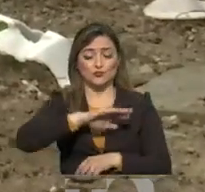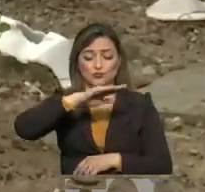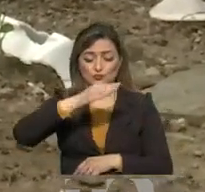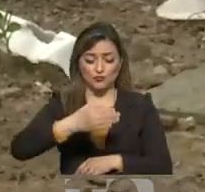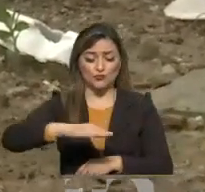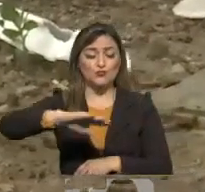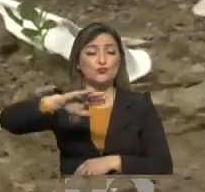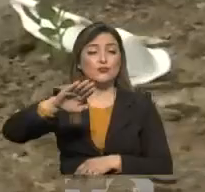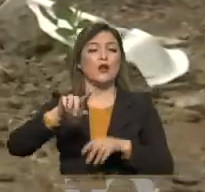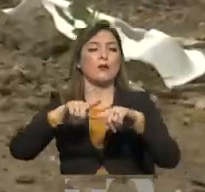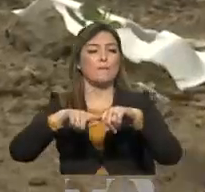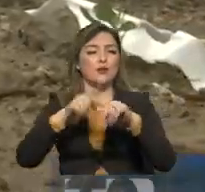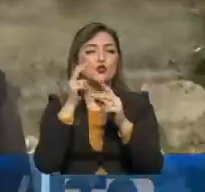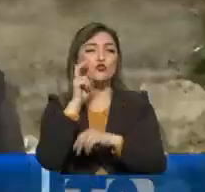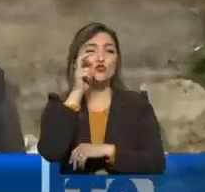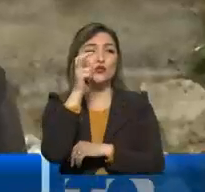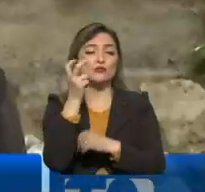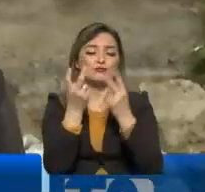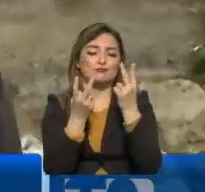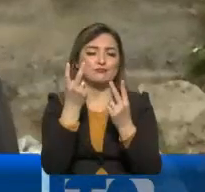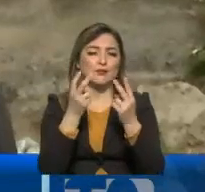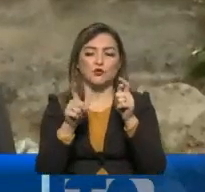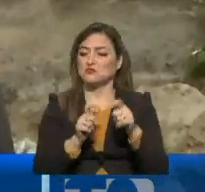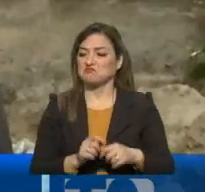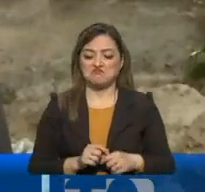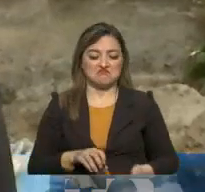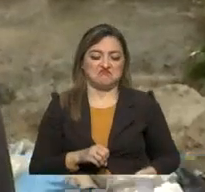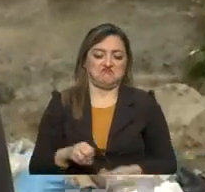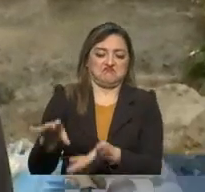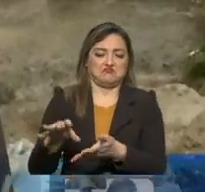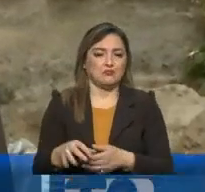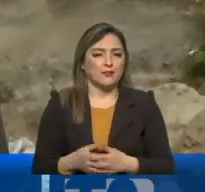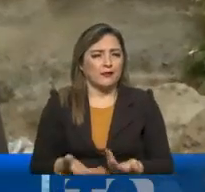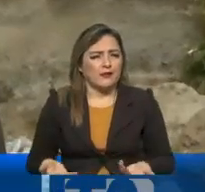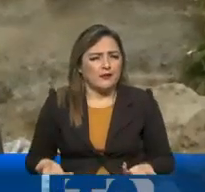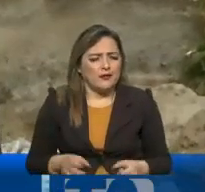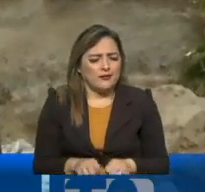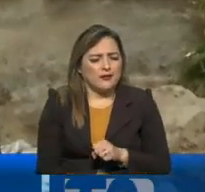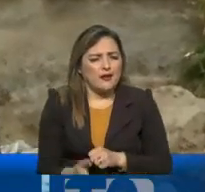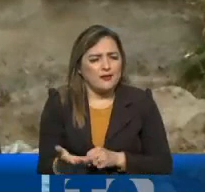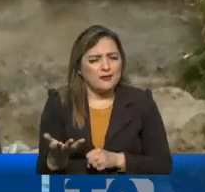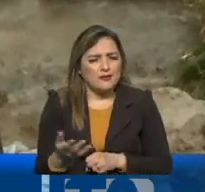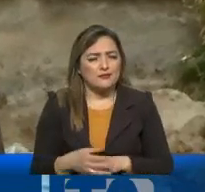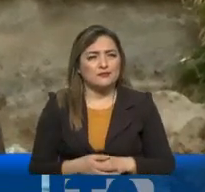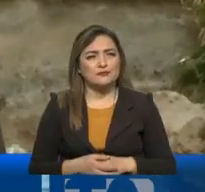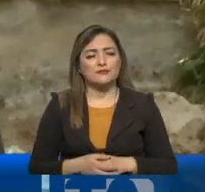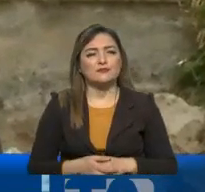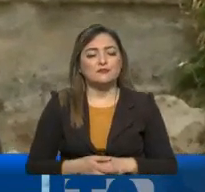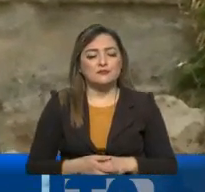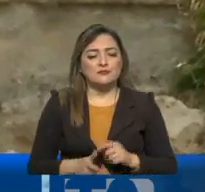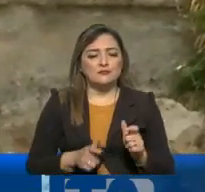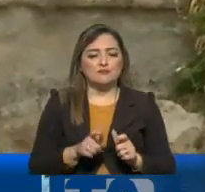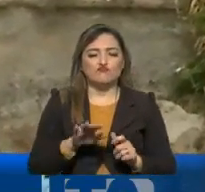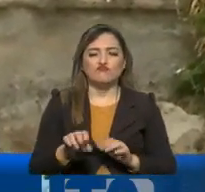también depende de los turistas que lo visitan. Mucha gente no cuida el ambiente y le han hecho un basurero, ¿sí? Mucha gente